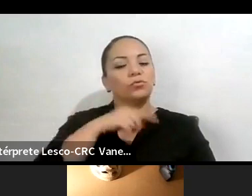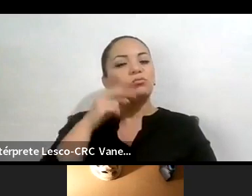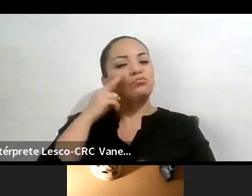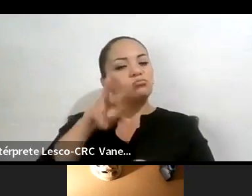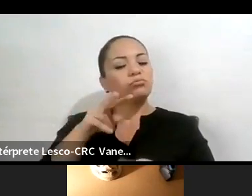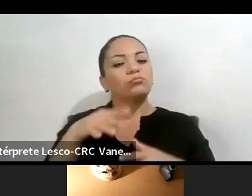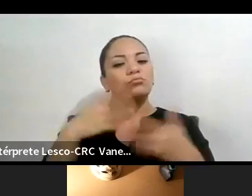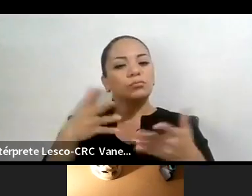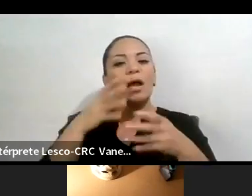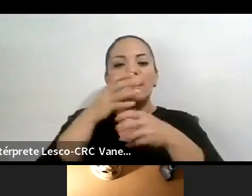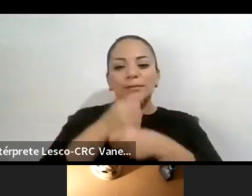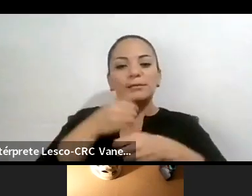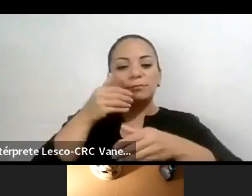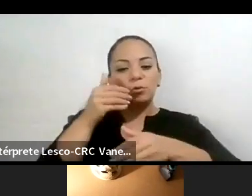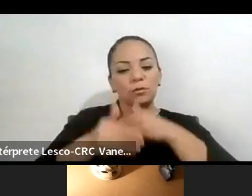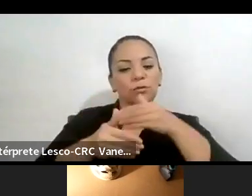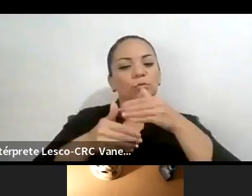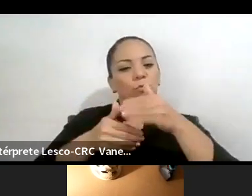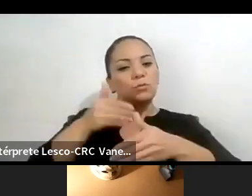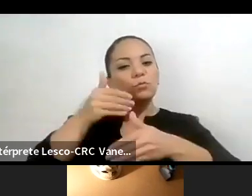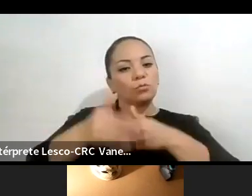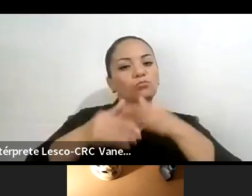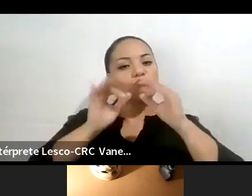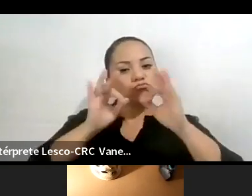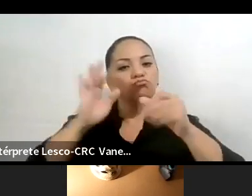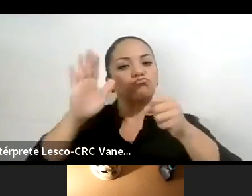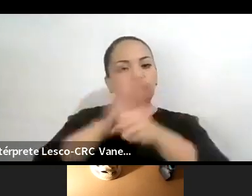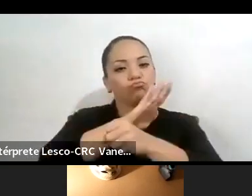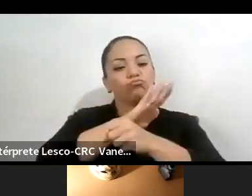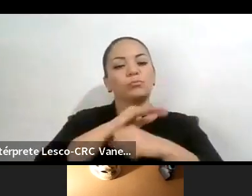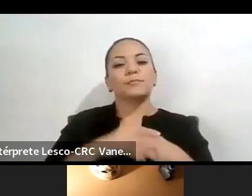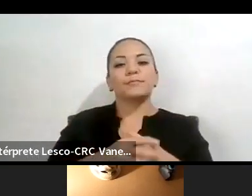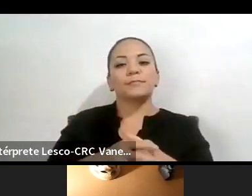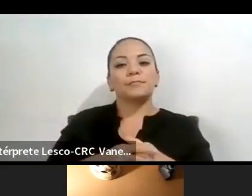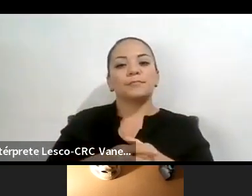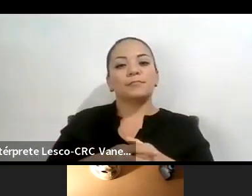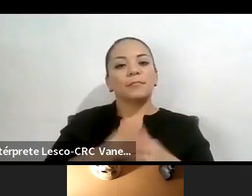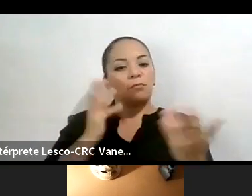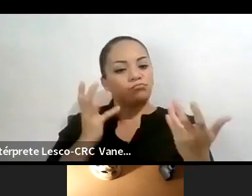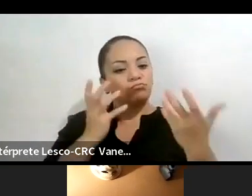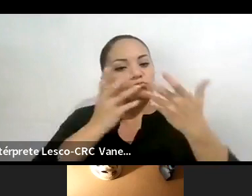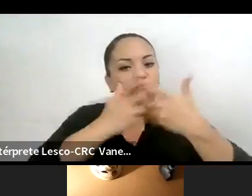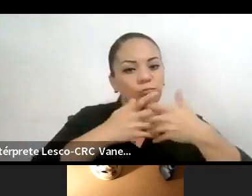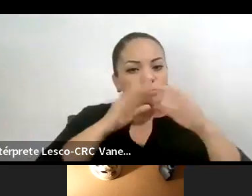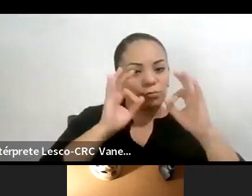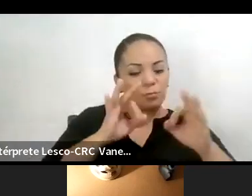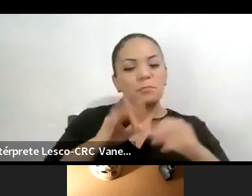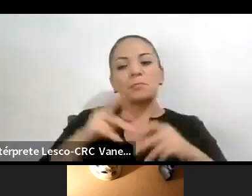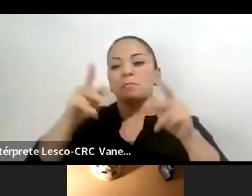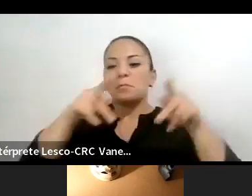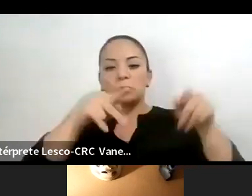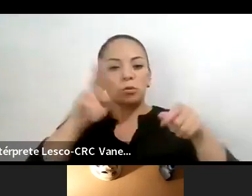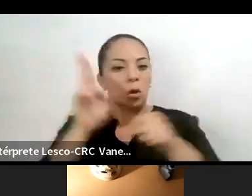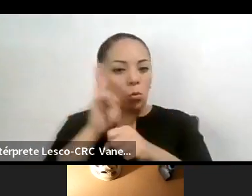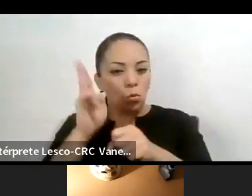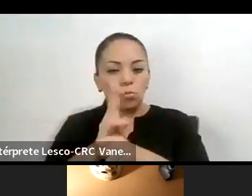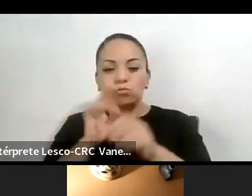sean integrales y que, ¿verdad?, tengan pertinencia, sean útiles y, como les